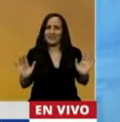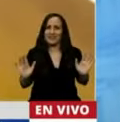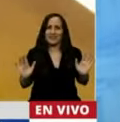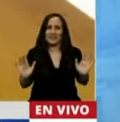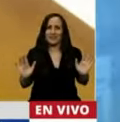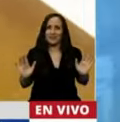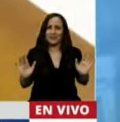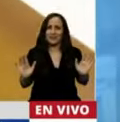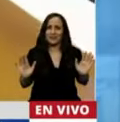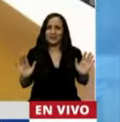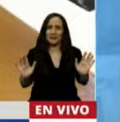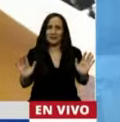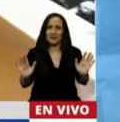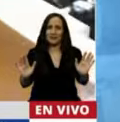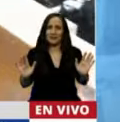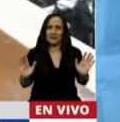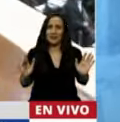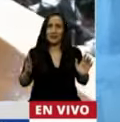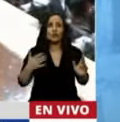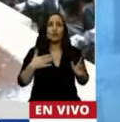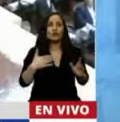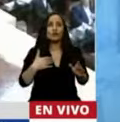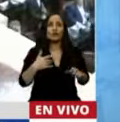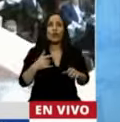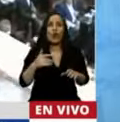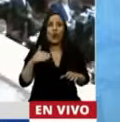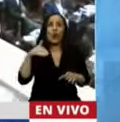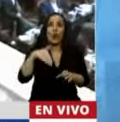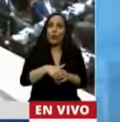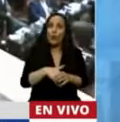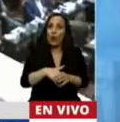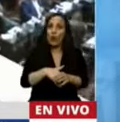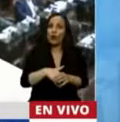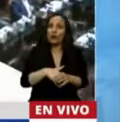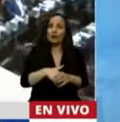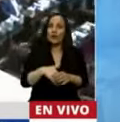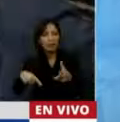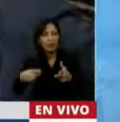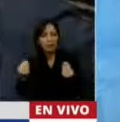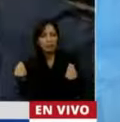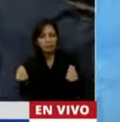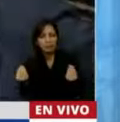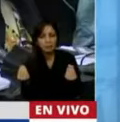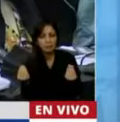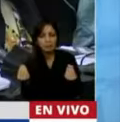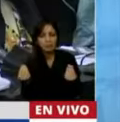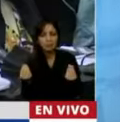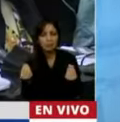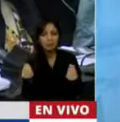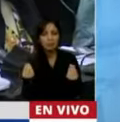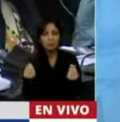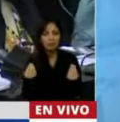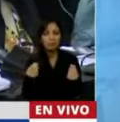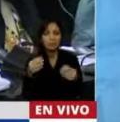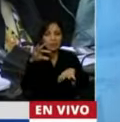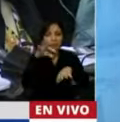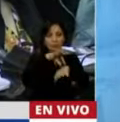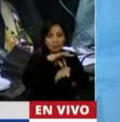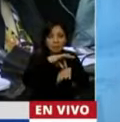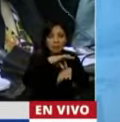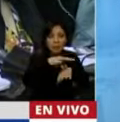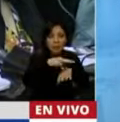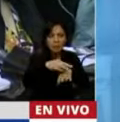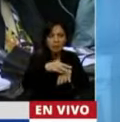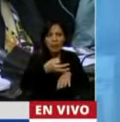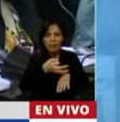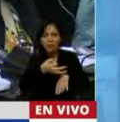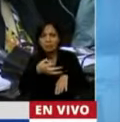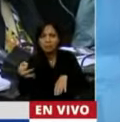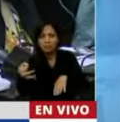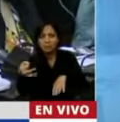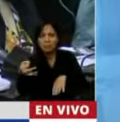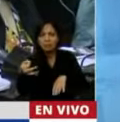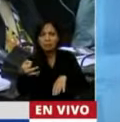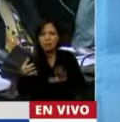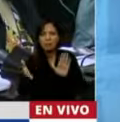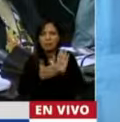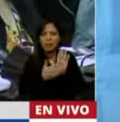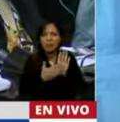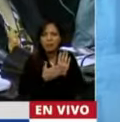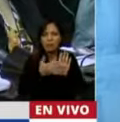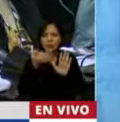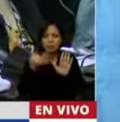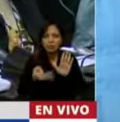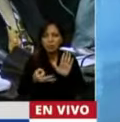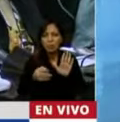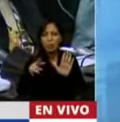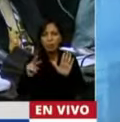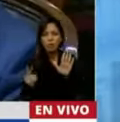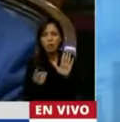Y a la hora de votar me voy a abstener. Les pido disculpas. Clínicamente, para determinar la muerte de una persona,